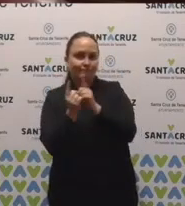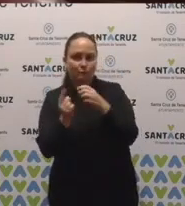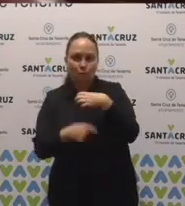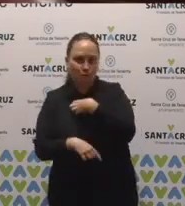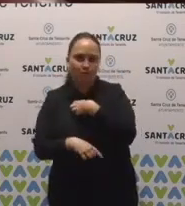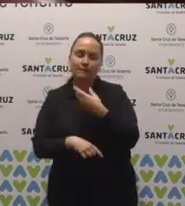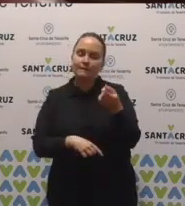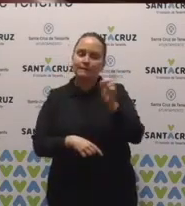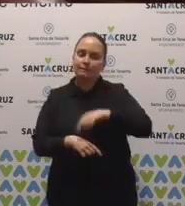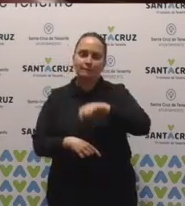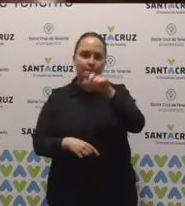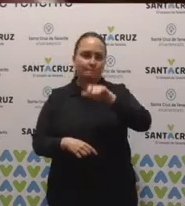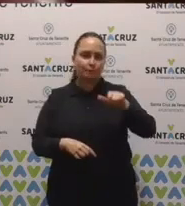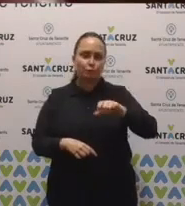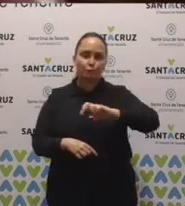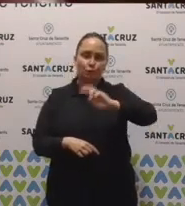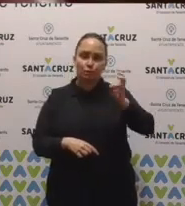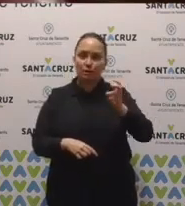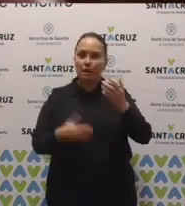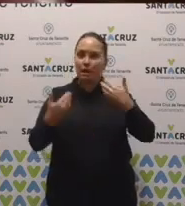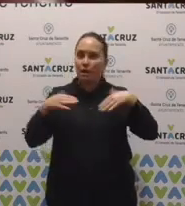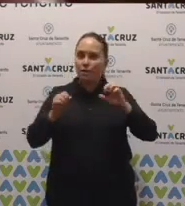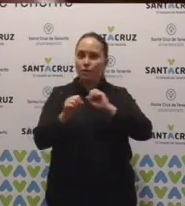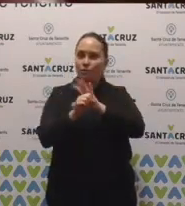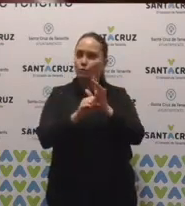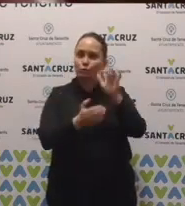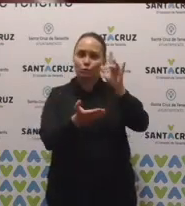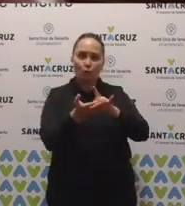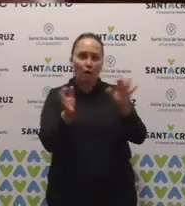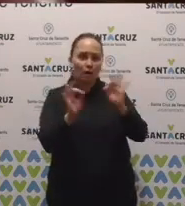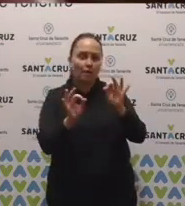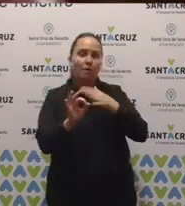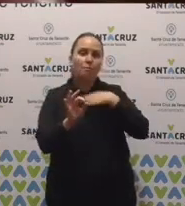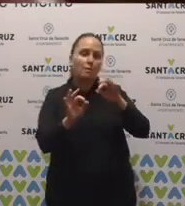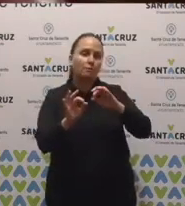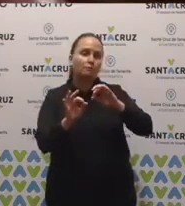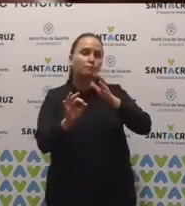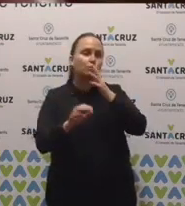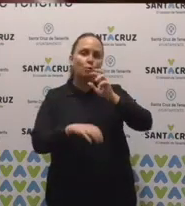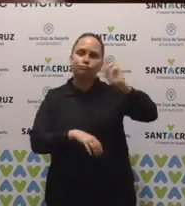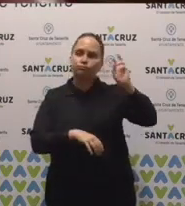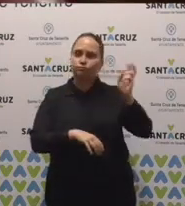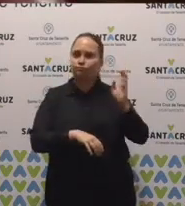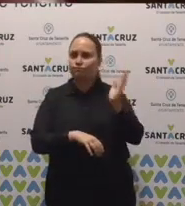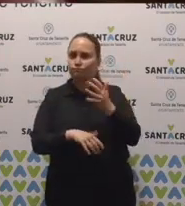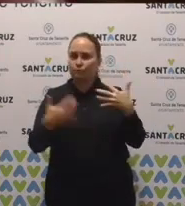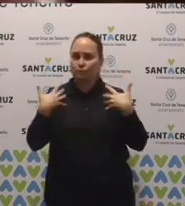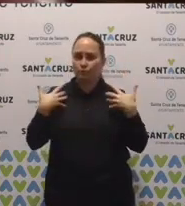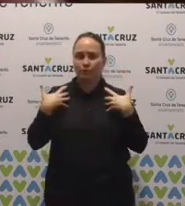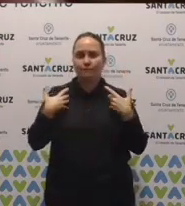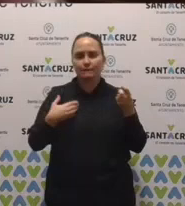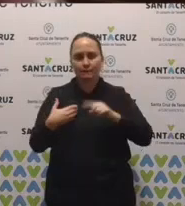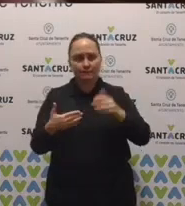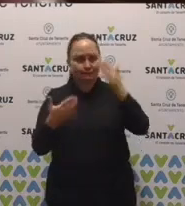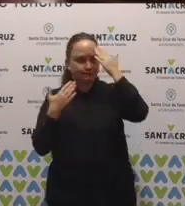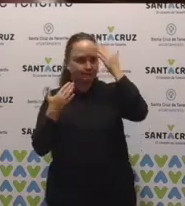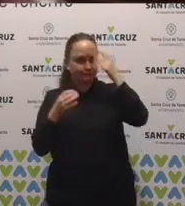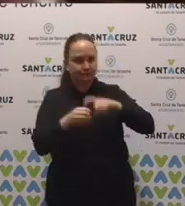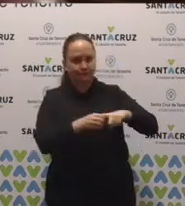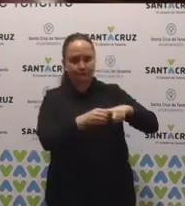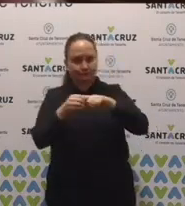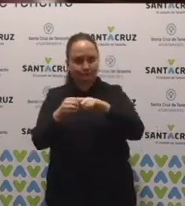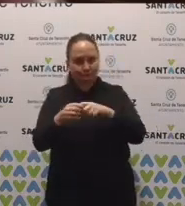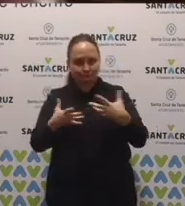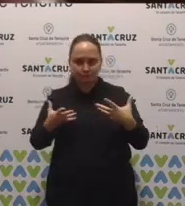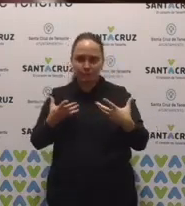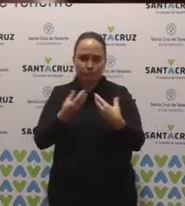aunque no hayan sido víctimas del cobi pero ya han fallecido por otras causas también han tenido que y recordar